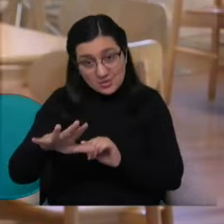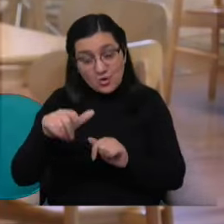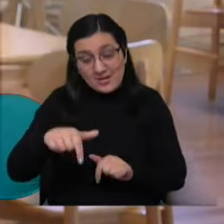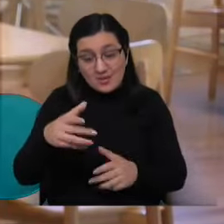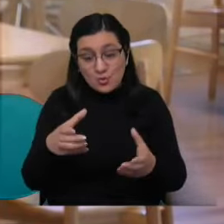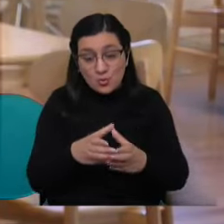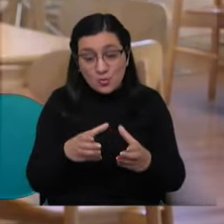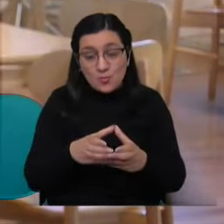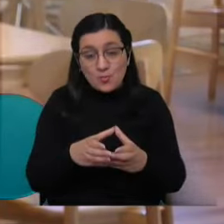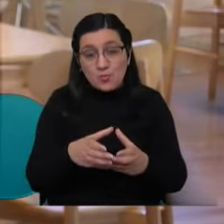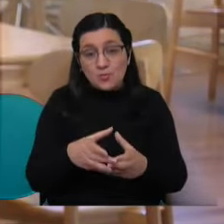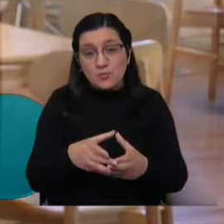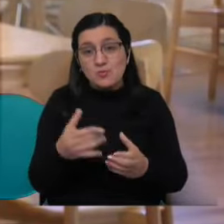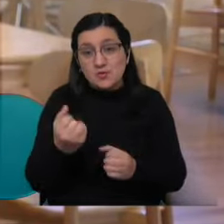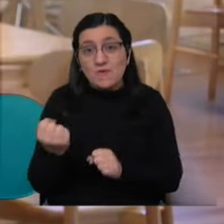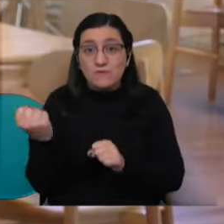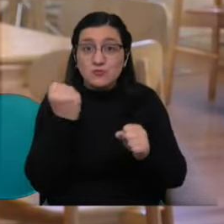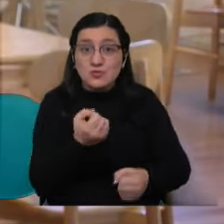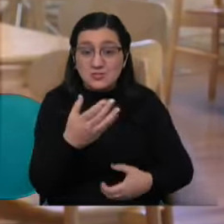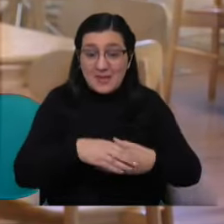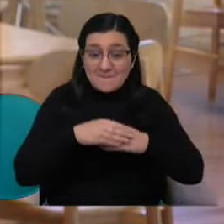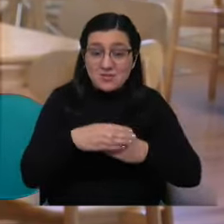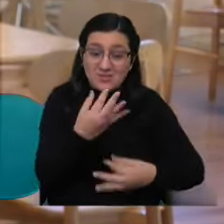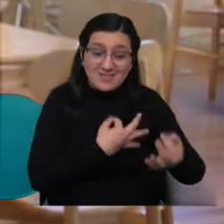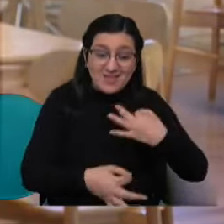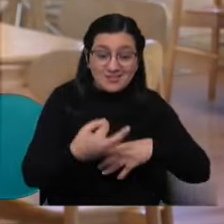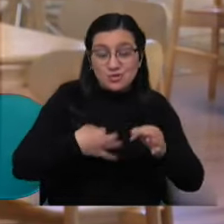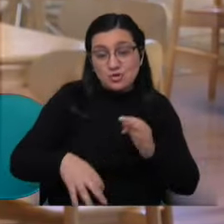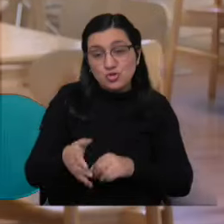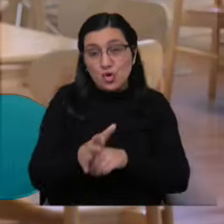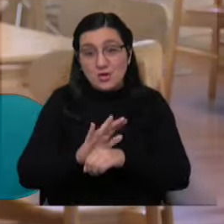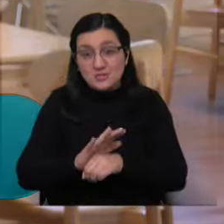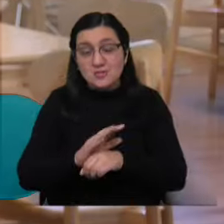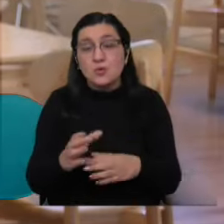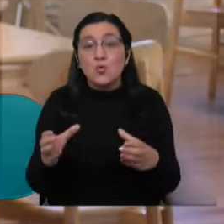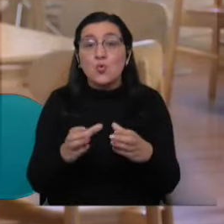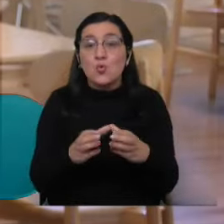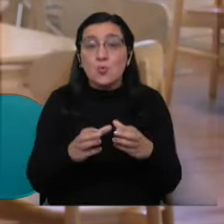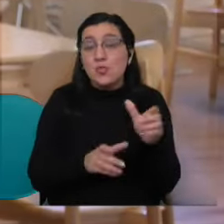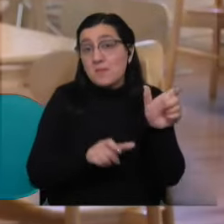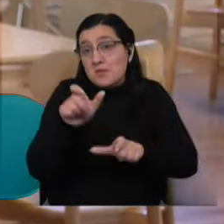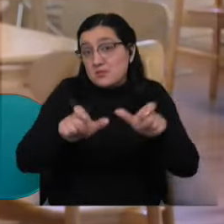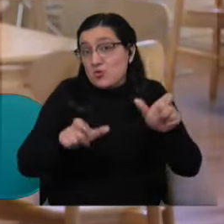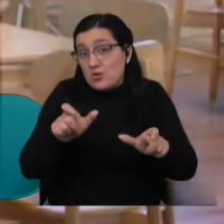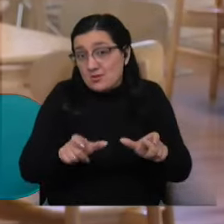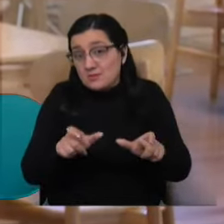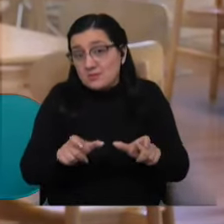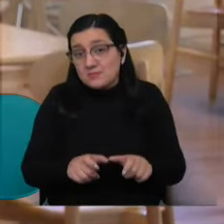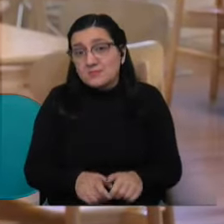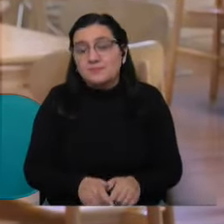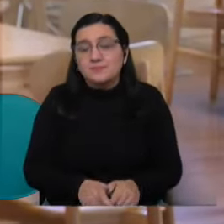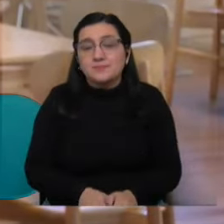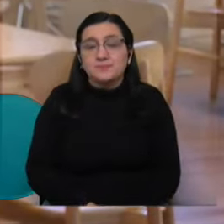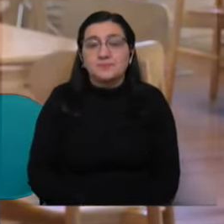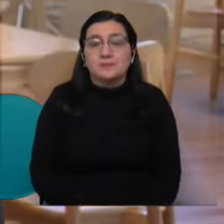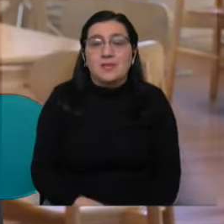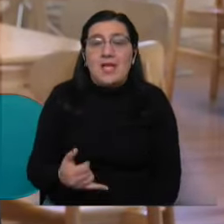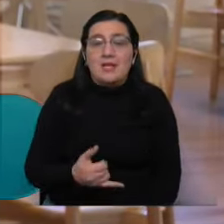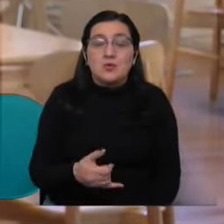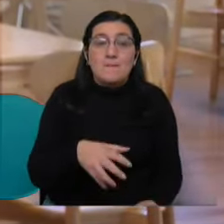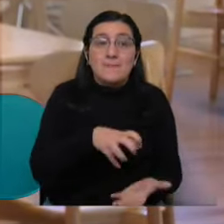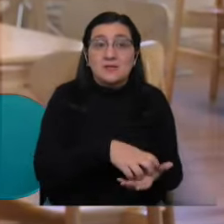de amigos tiene una una fundación de amigos del teatro Solís una una un grupo una asociación civil que desde otra parte distinta hasta la parte